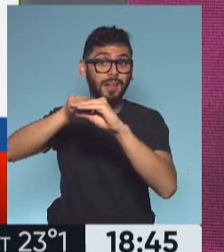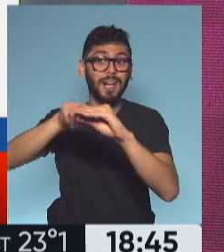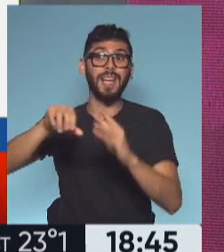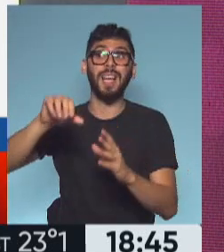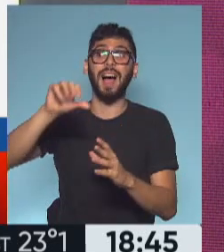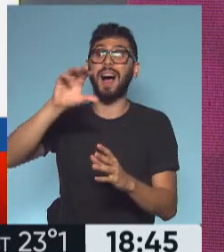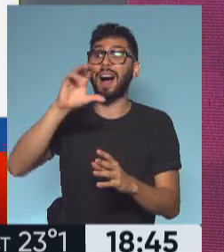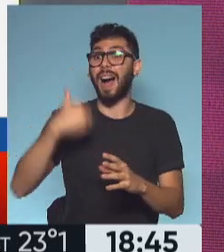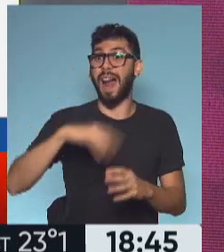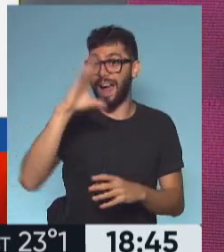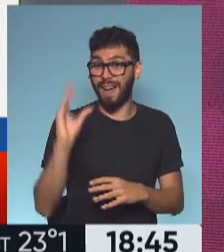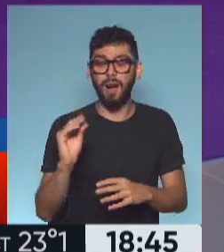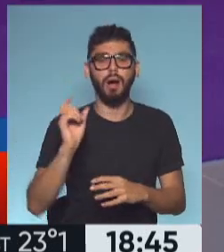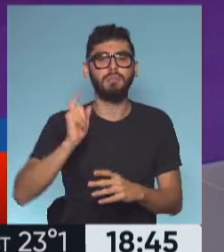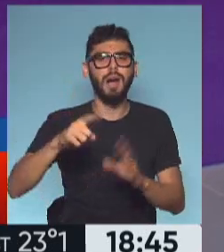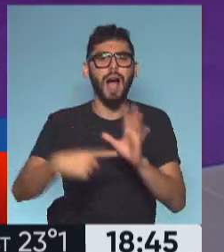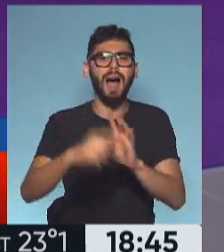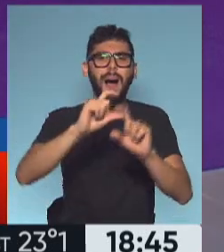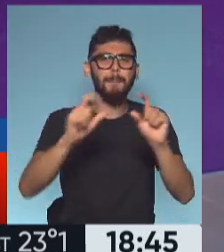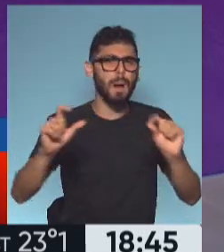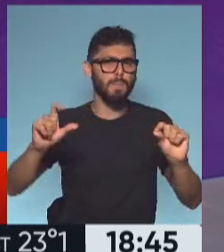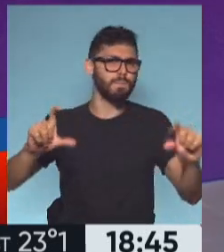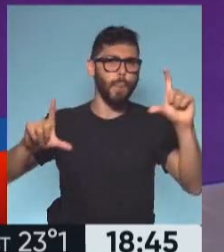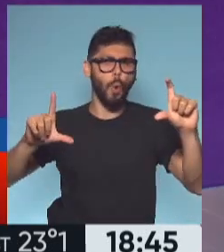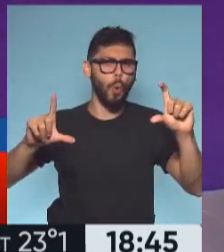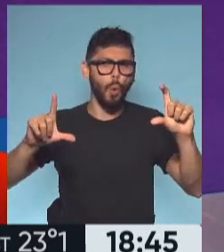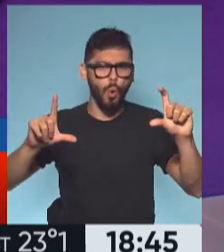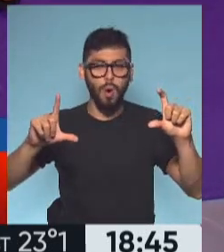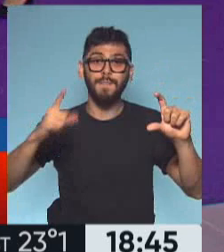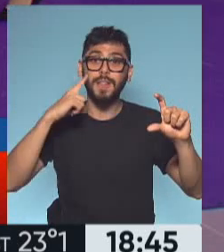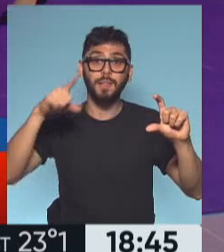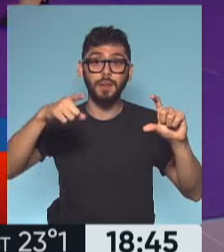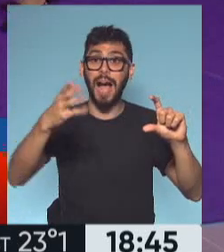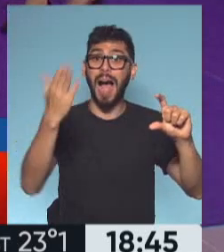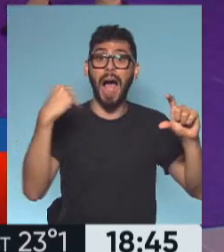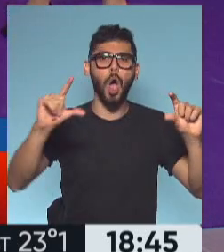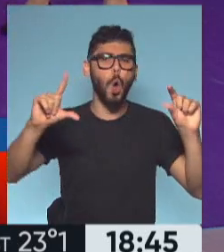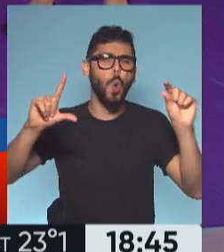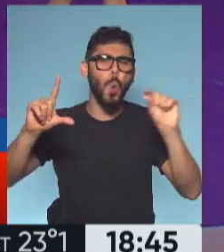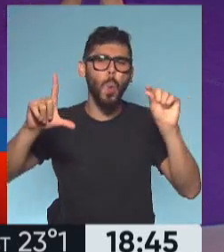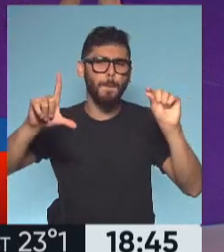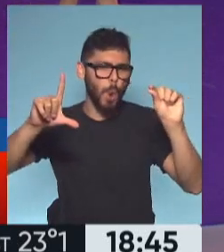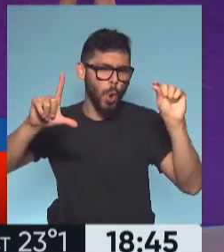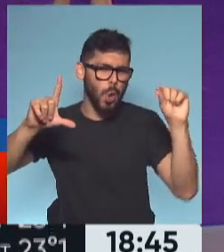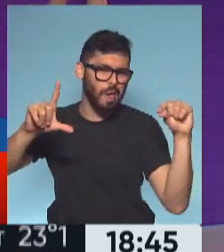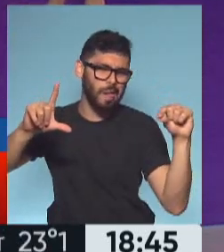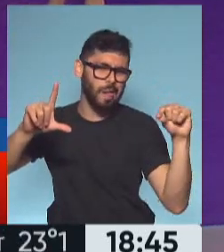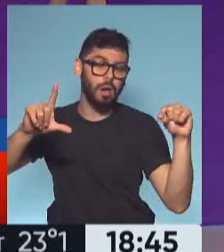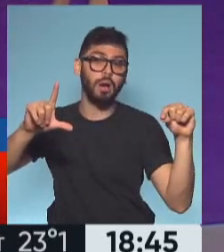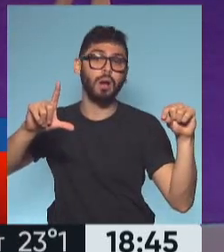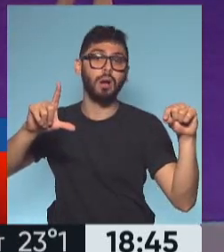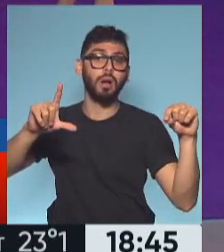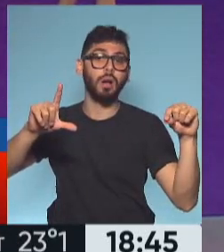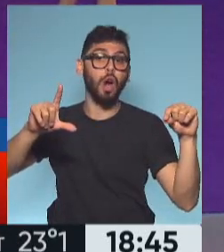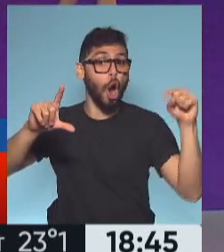país y en el AMBA por todo concepto. Si se fija bien, hoy vuelve, ayer bajaron un poquitito, está hecho hasta ayer a la tarde esto. Aquí